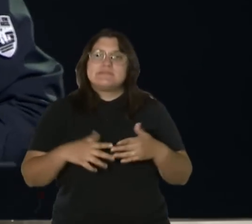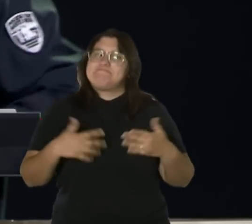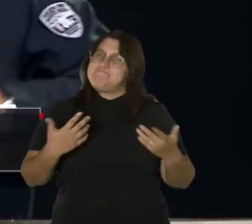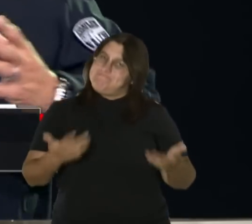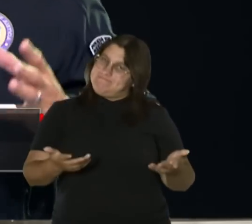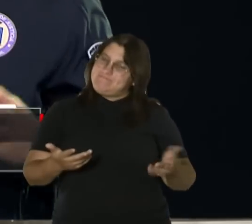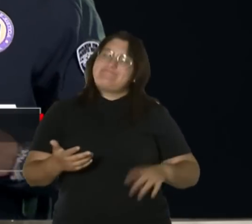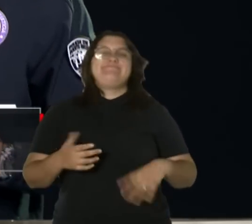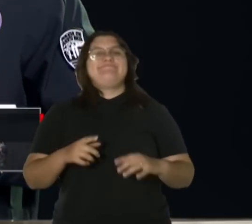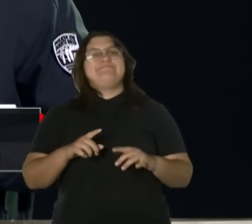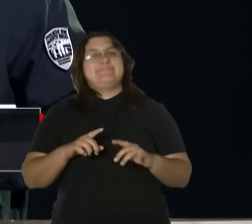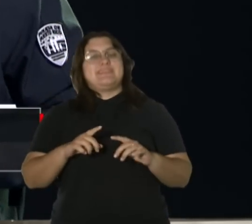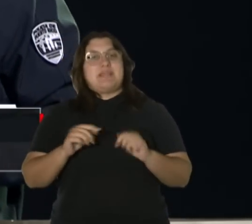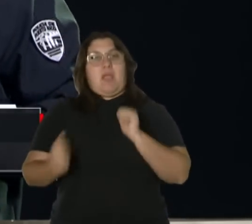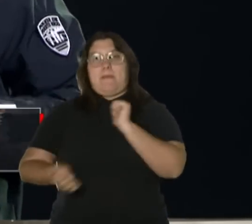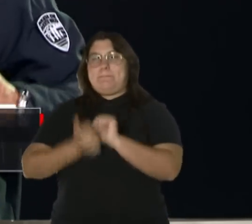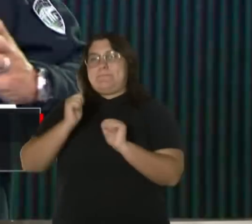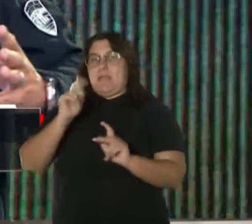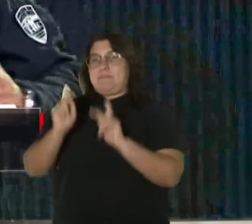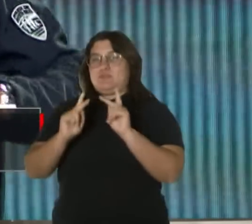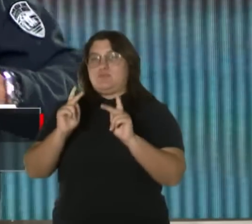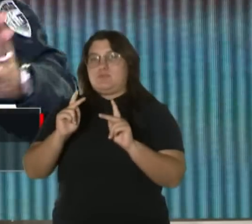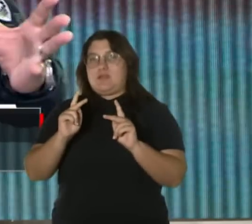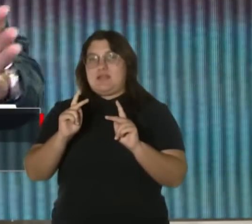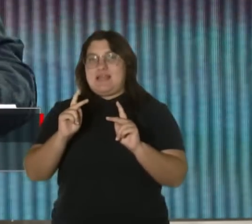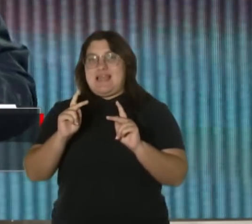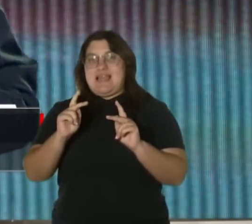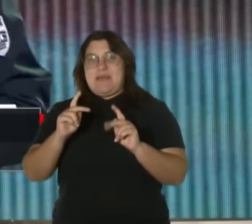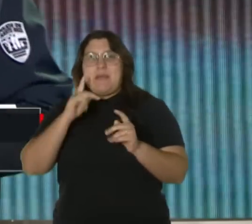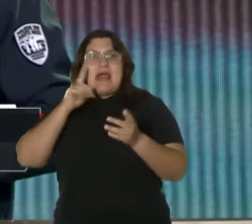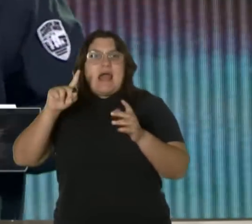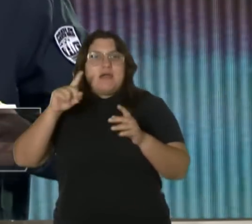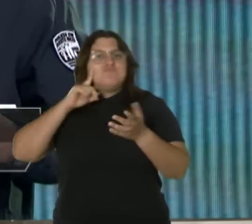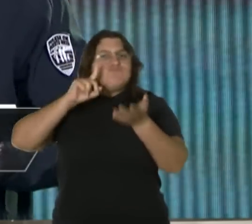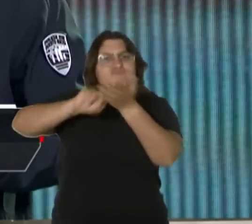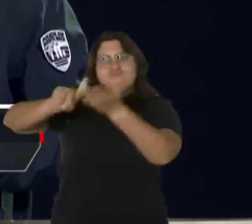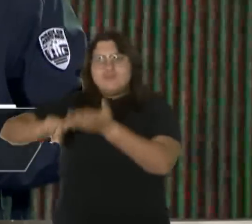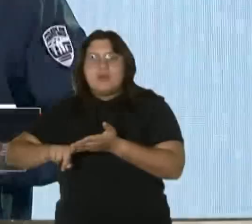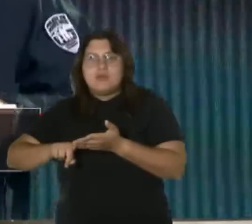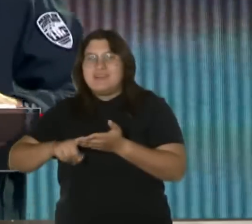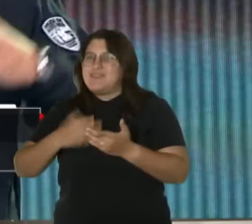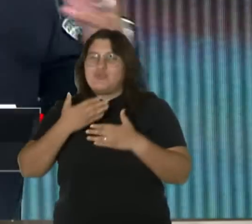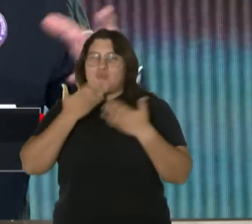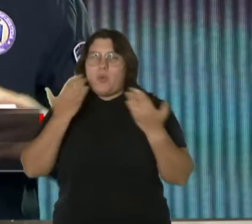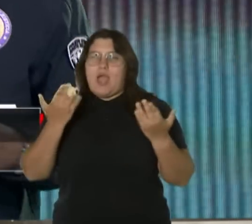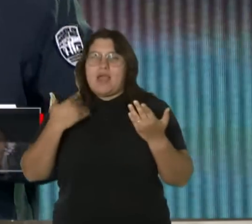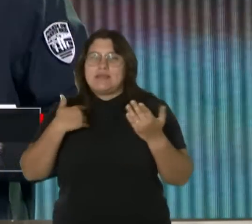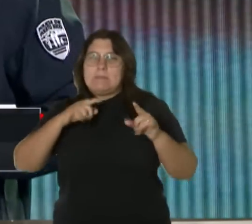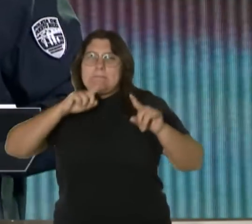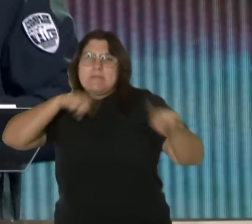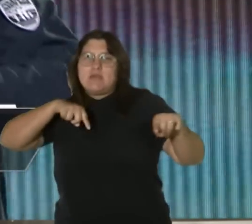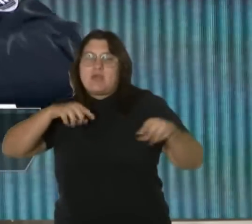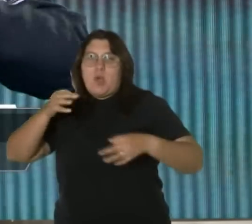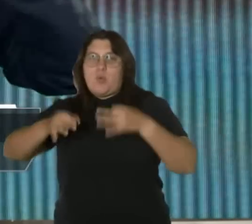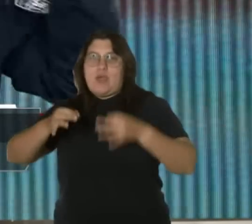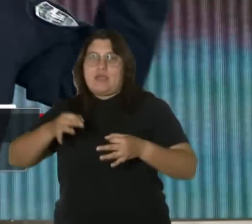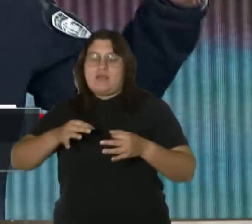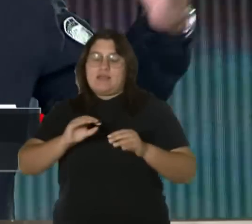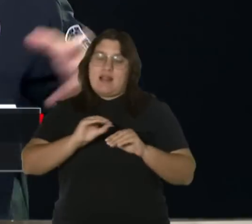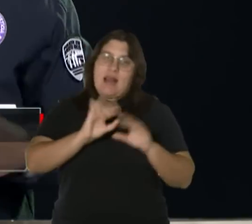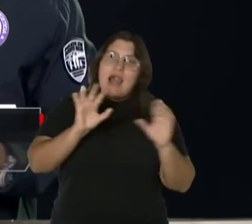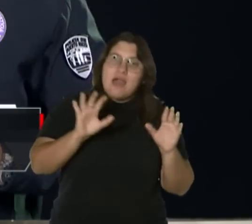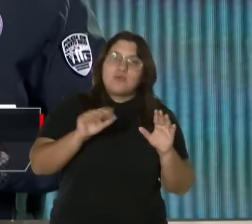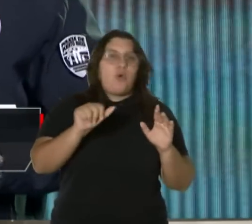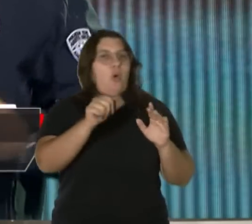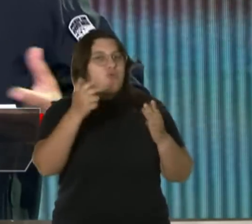a la creencia popular para todo registro no tiene que darse o existir una orden de registro por parte de un juez Claro está en otras